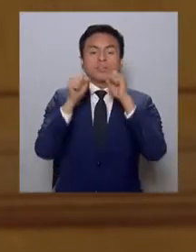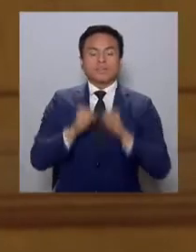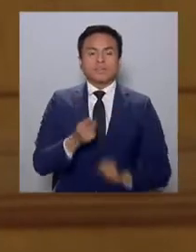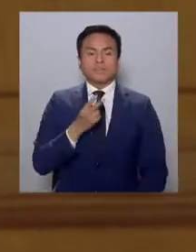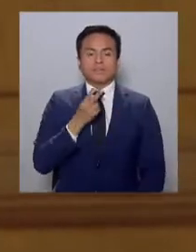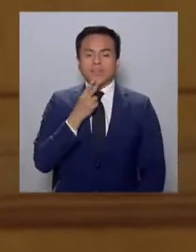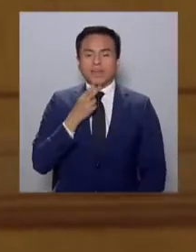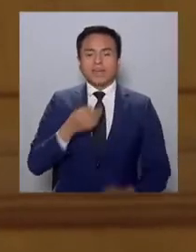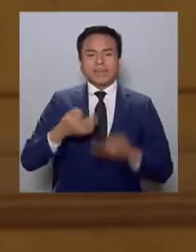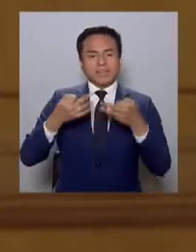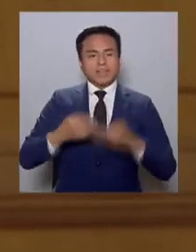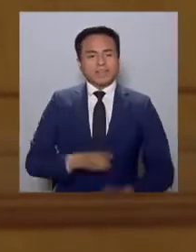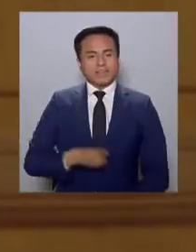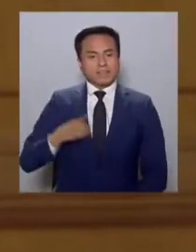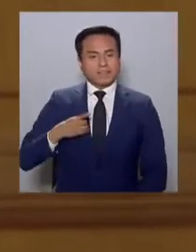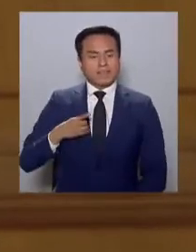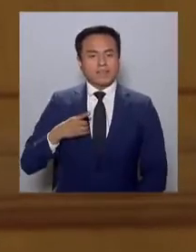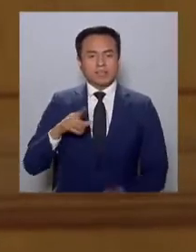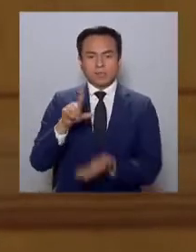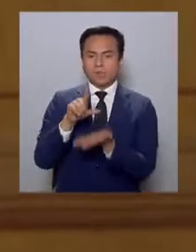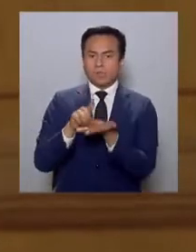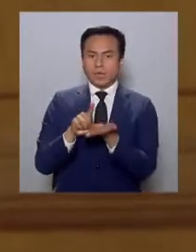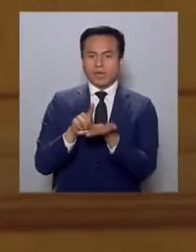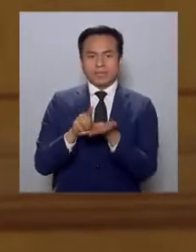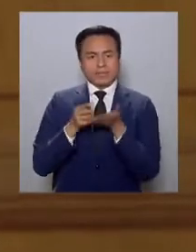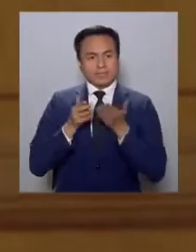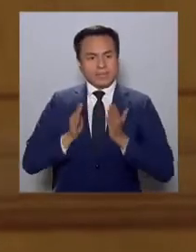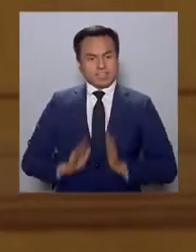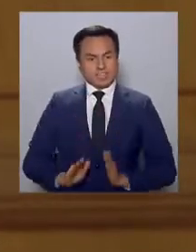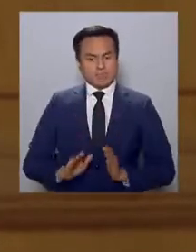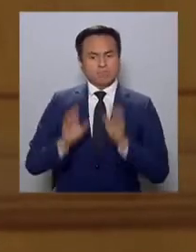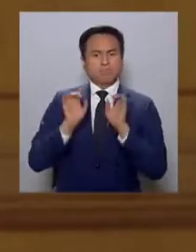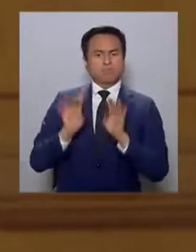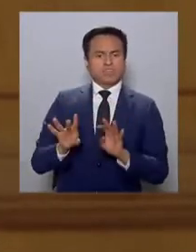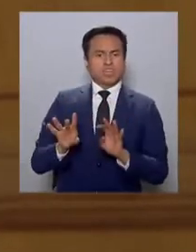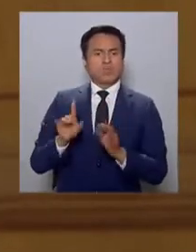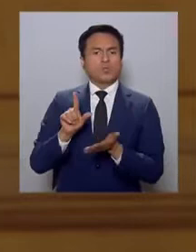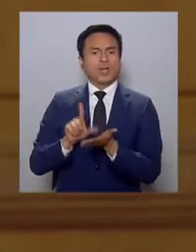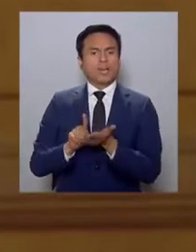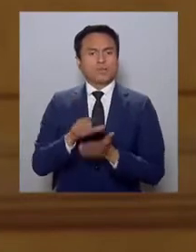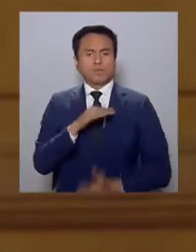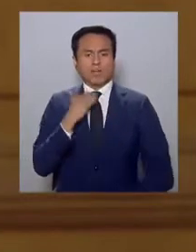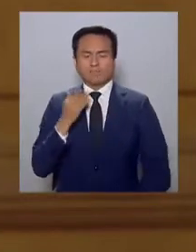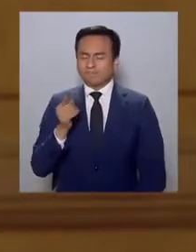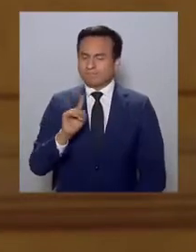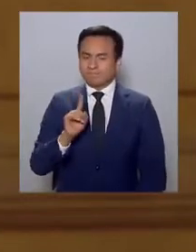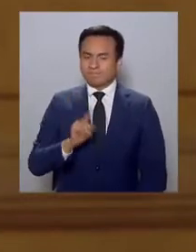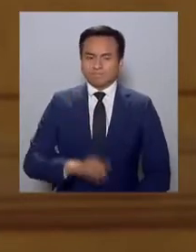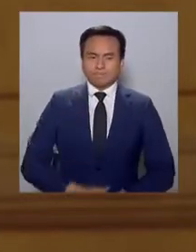una vida digna, en donde el lugar donde uno nace no determine en el lugar en que uno muere.